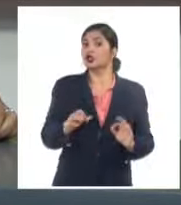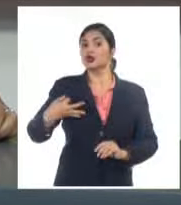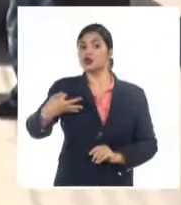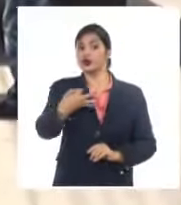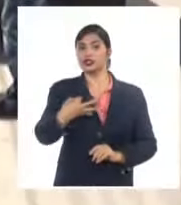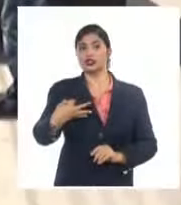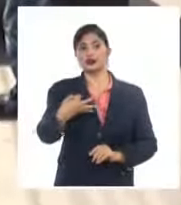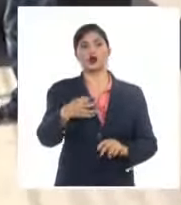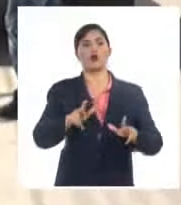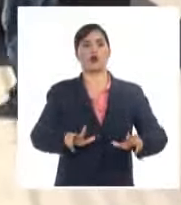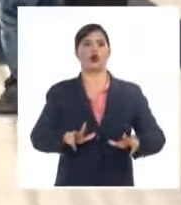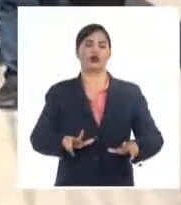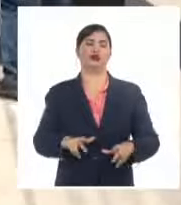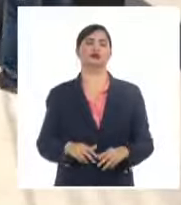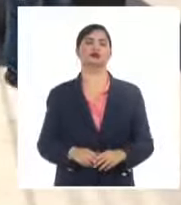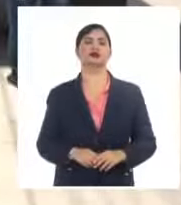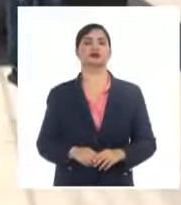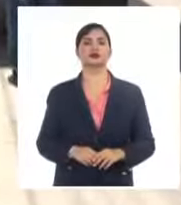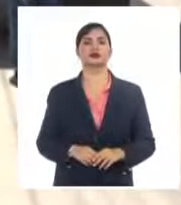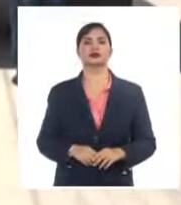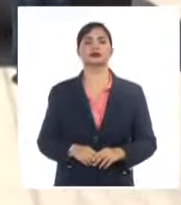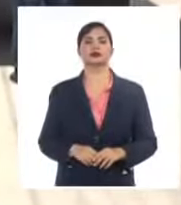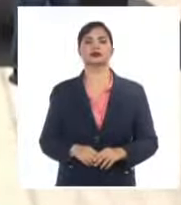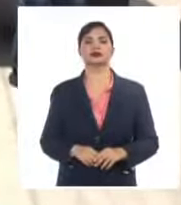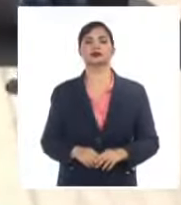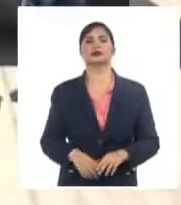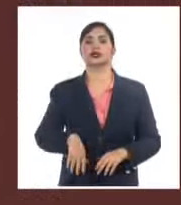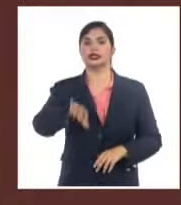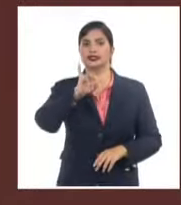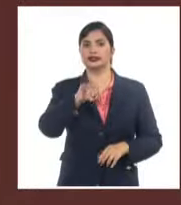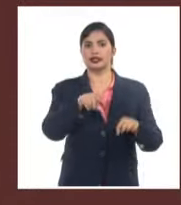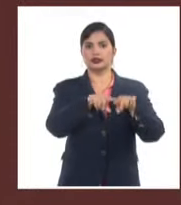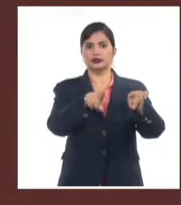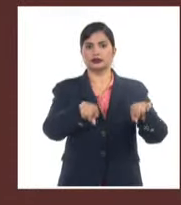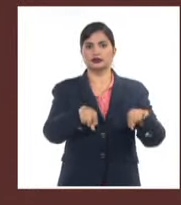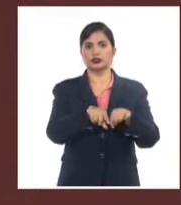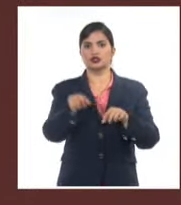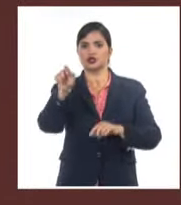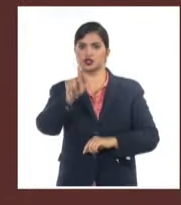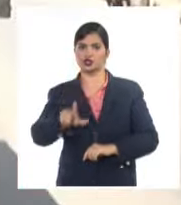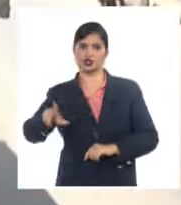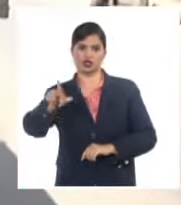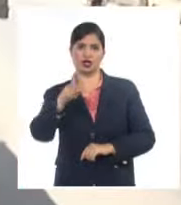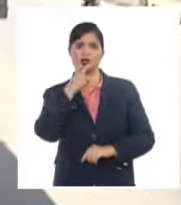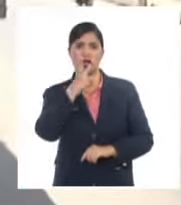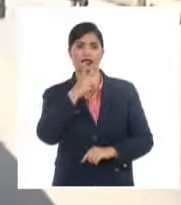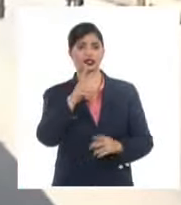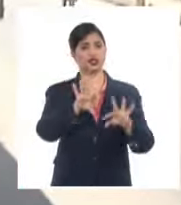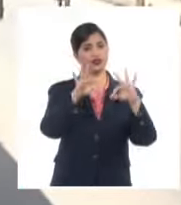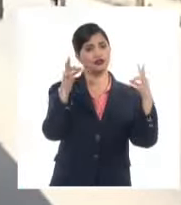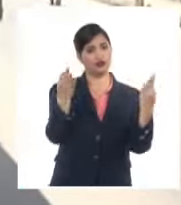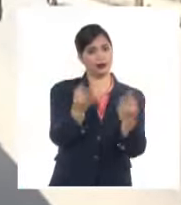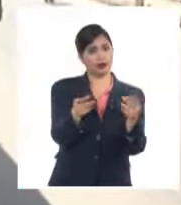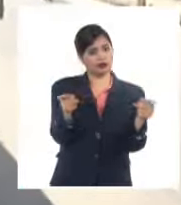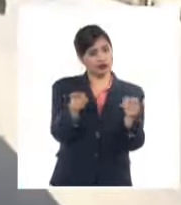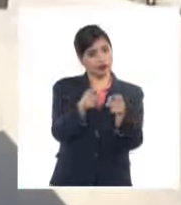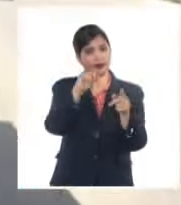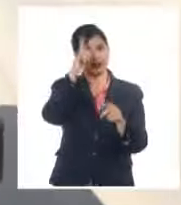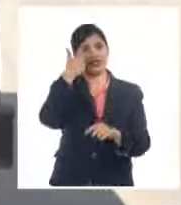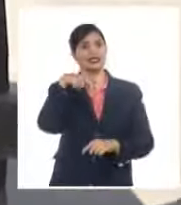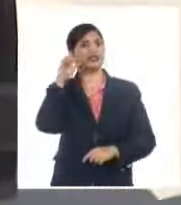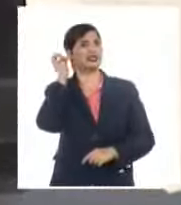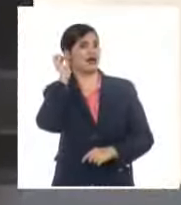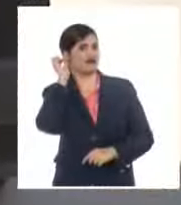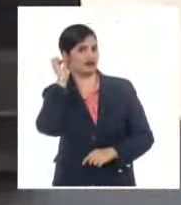Morón. Los 6 comedores sociales del sistema de atención a la familia en el municipio de Morón recibieron enseres de cocina